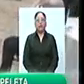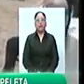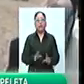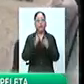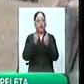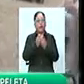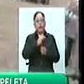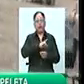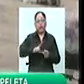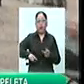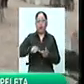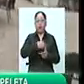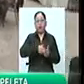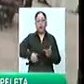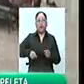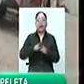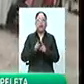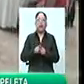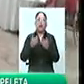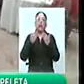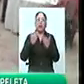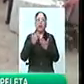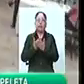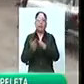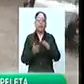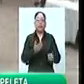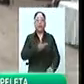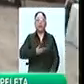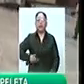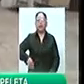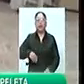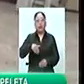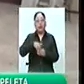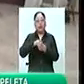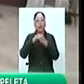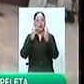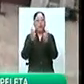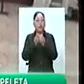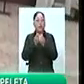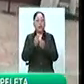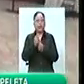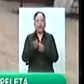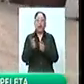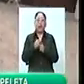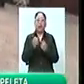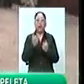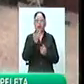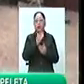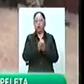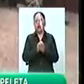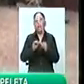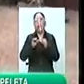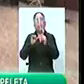departamental y municipal. Muchísimas gracias, doctor. Le agradecemos al presidente del Tribunal Electoral Departamental, pues porque hasta ahora continúa sorteándose lo